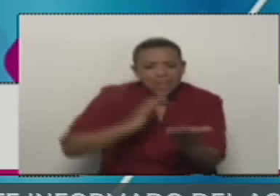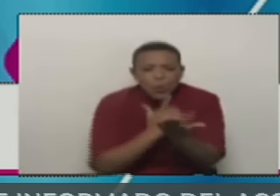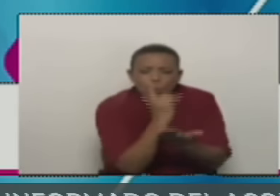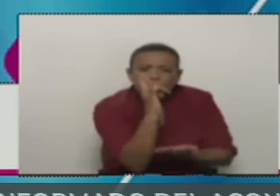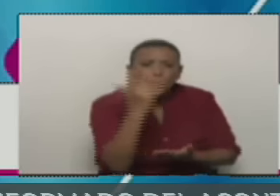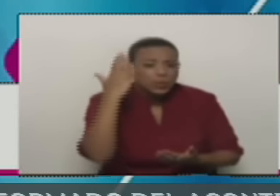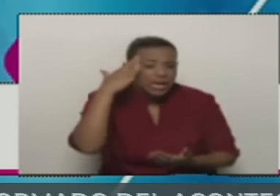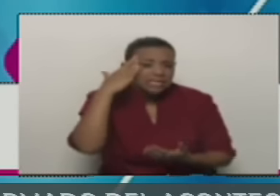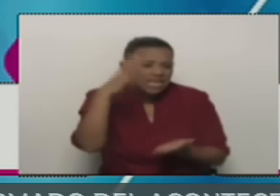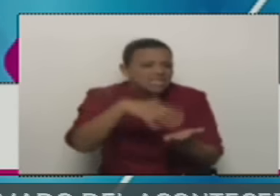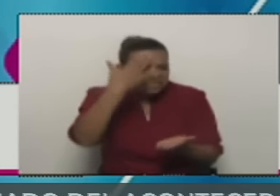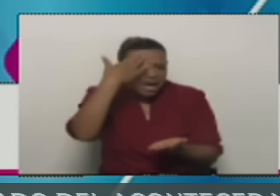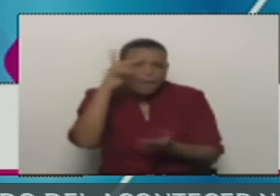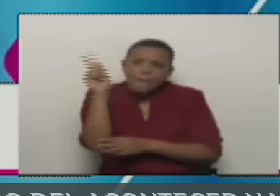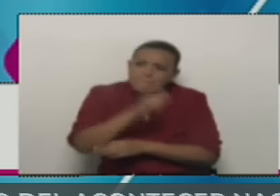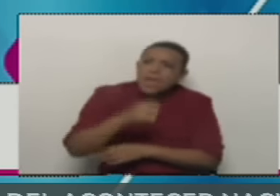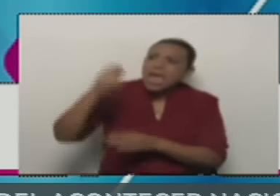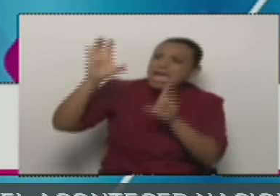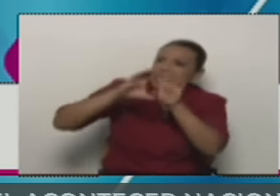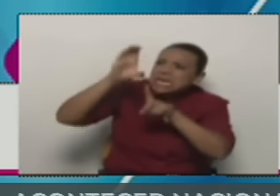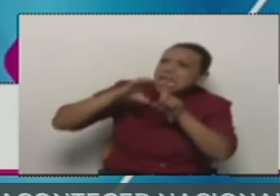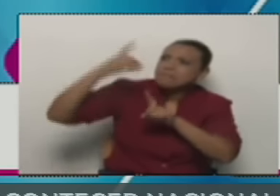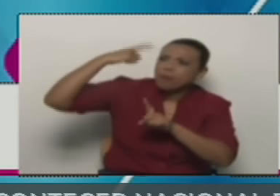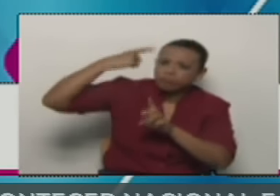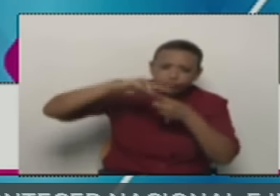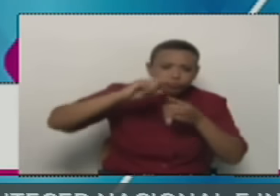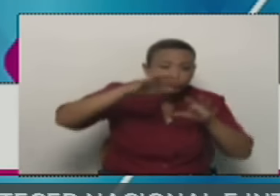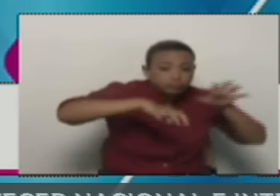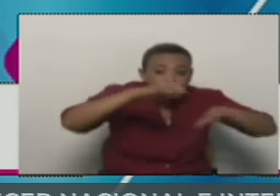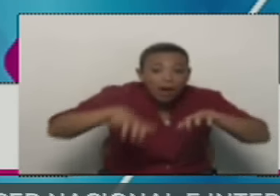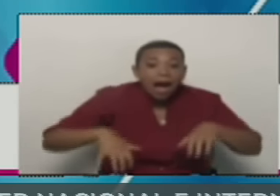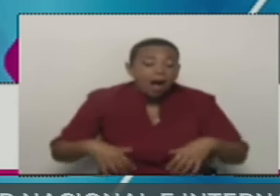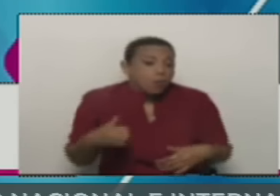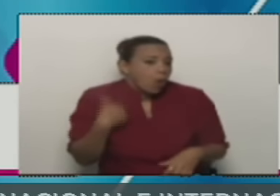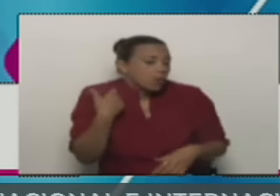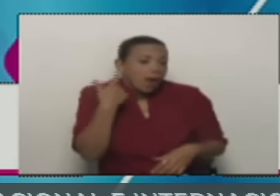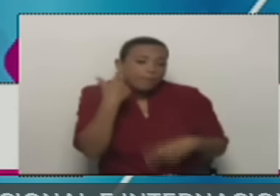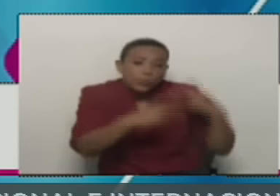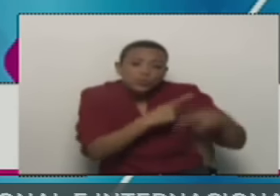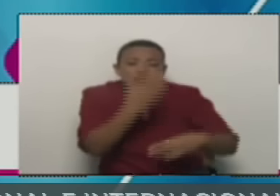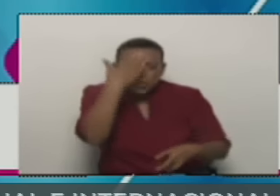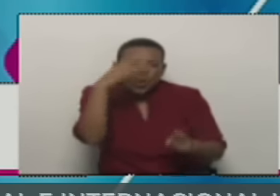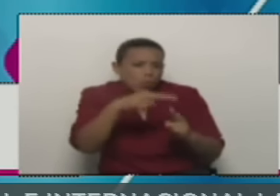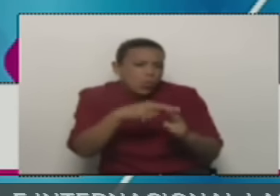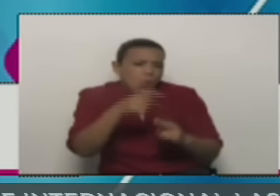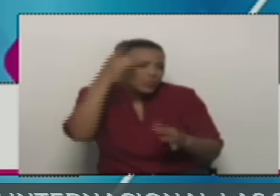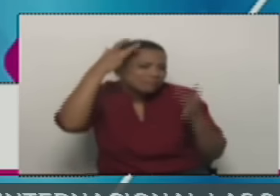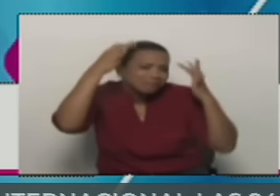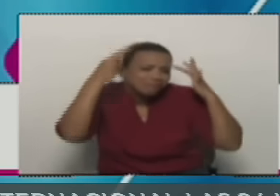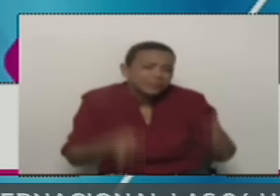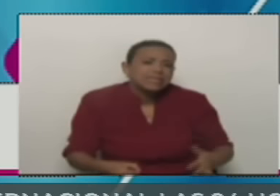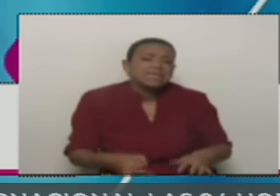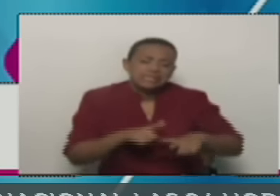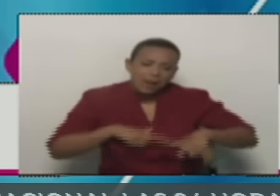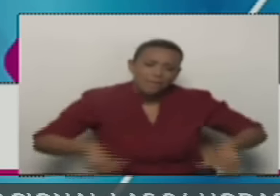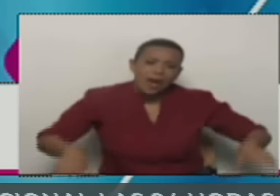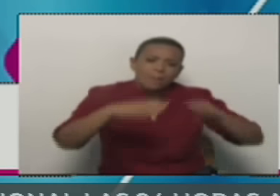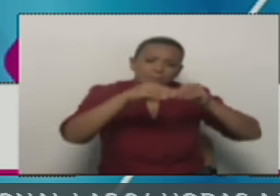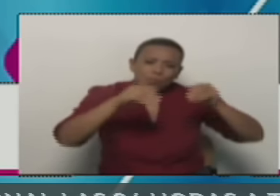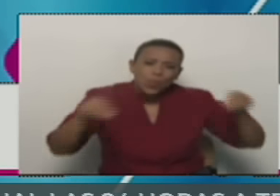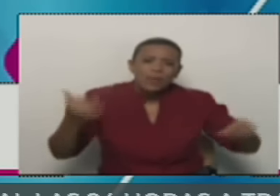de agricultura, de distintos rubros, de todos los rubros que se nos ocurran, se dan allí de manera exitosa en esos suelos